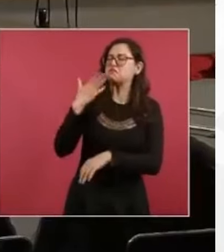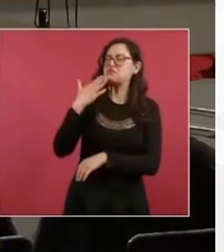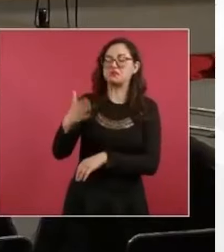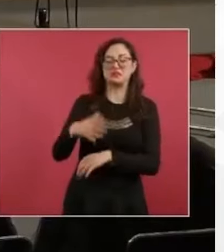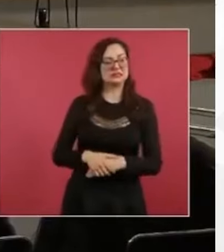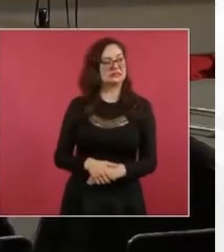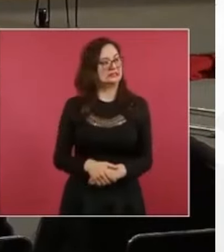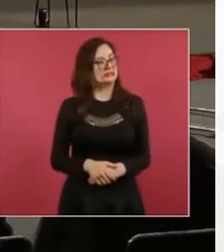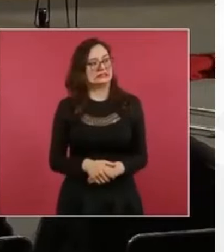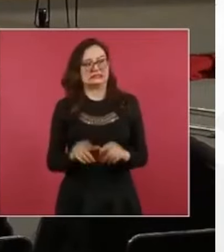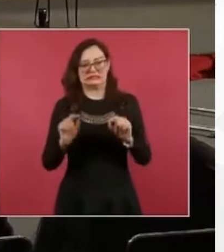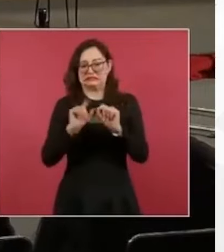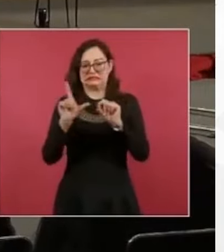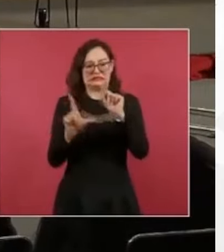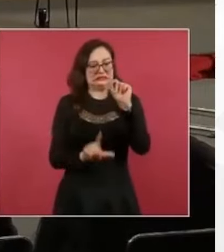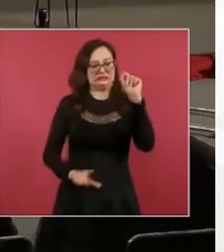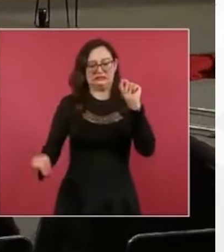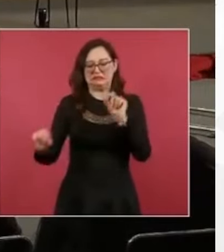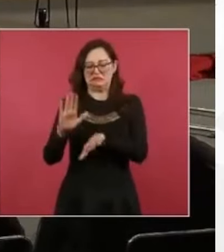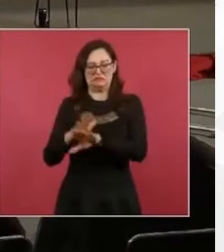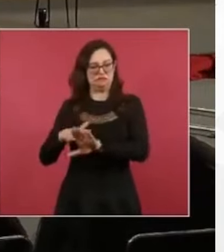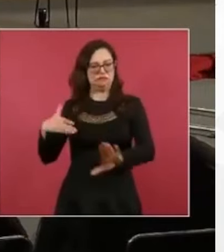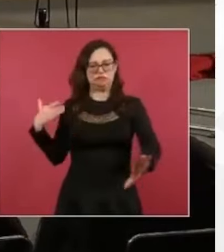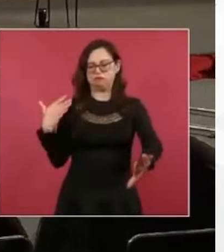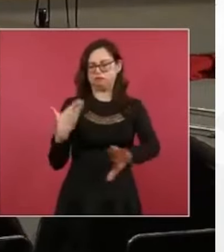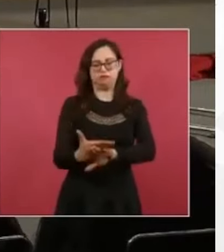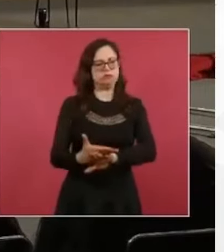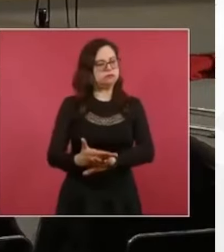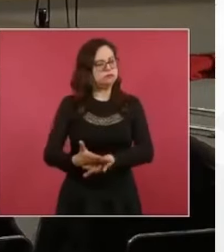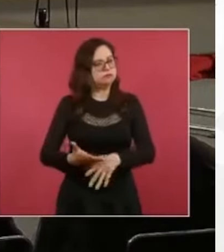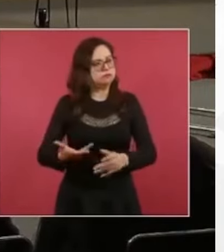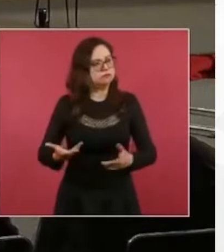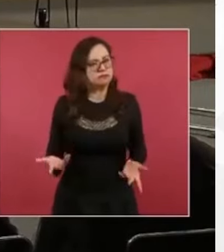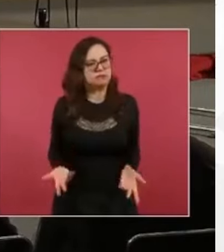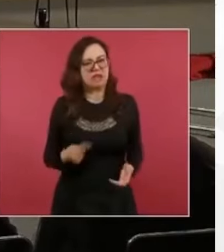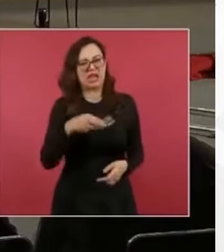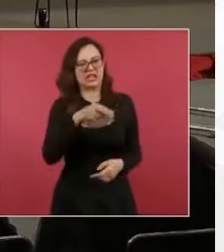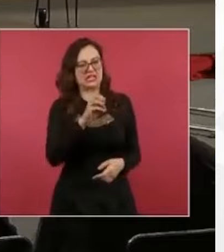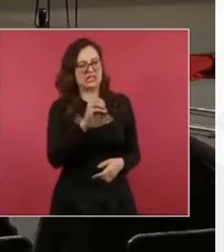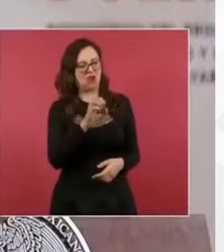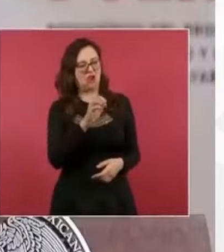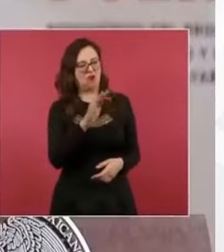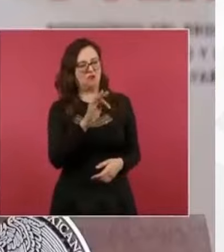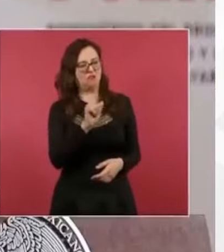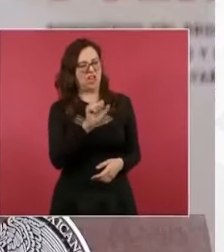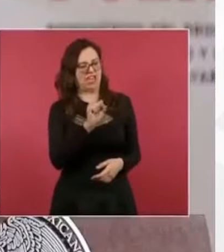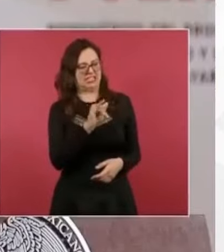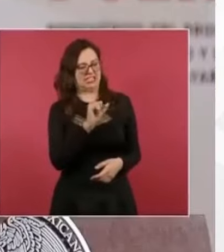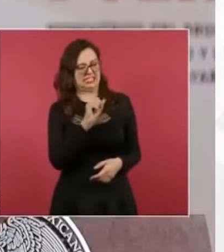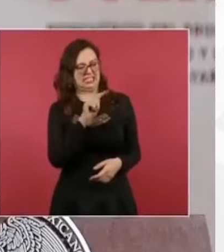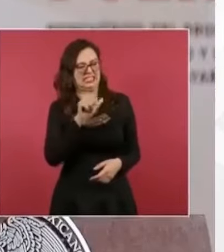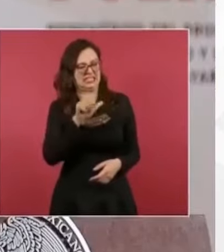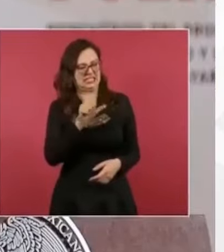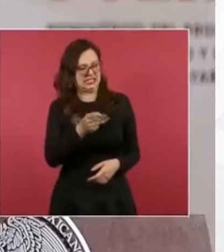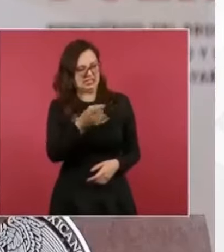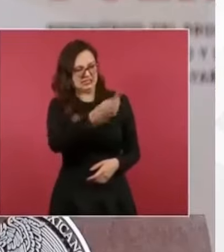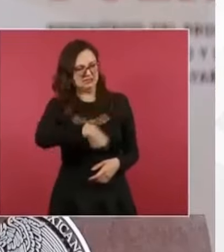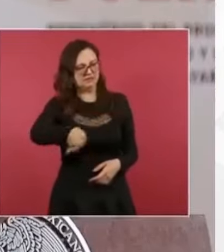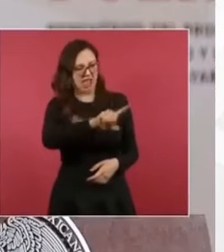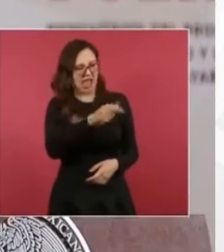Antipatriotas y neofascistas, así se les dice. Antipatriotas y neofascistas. Pero antes